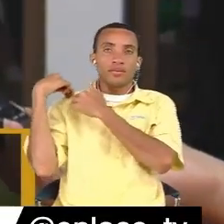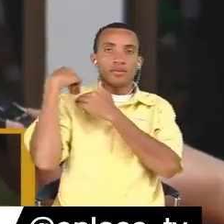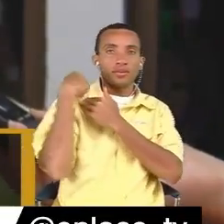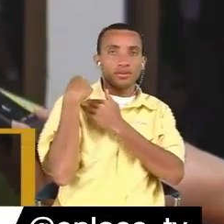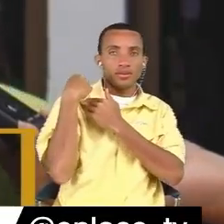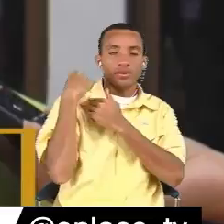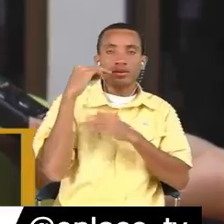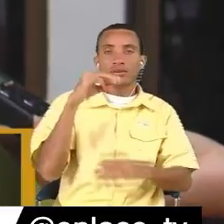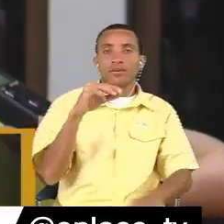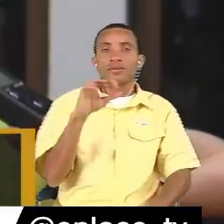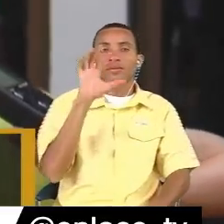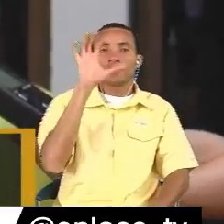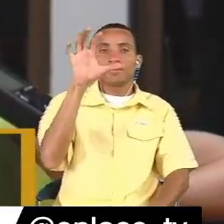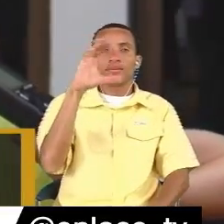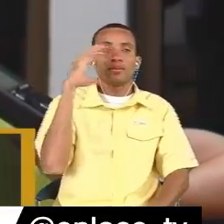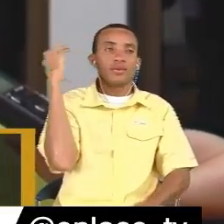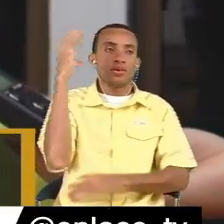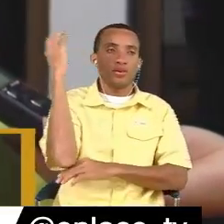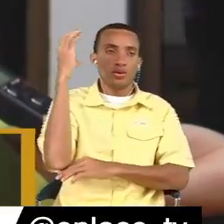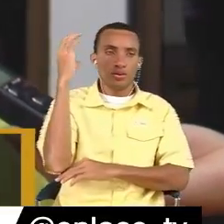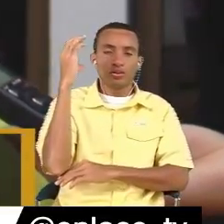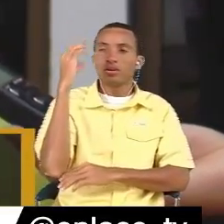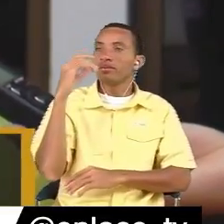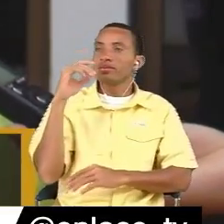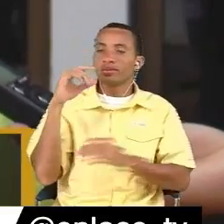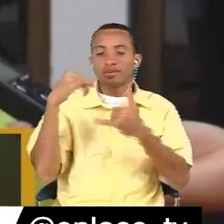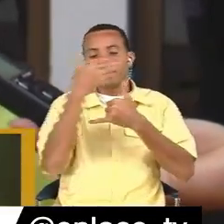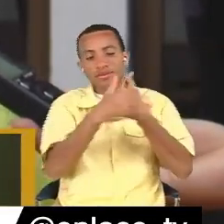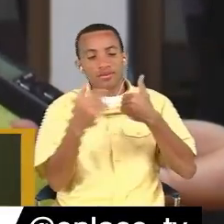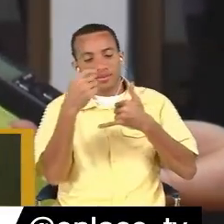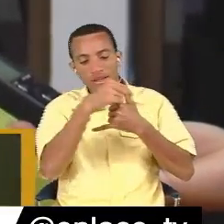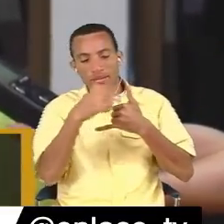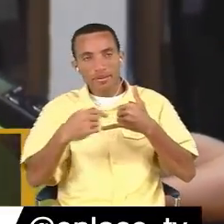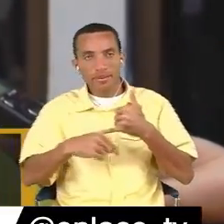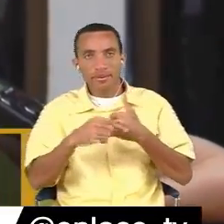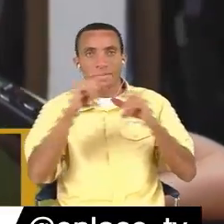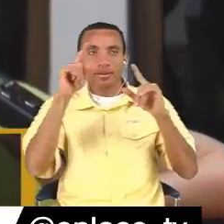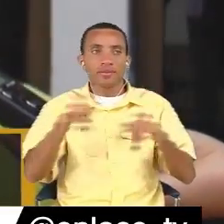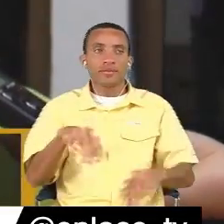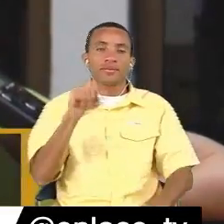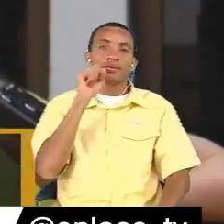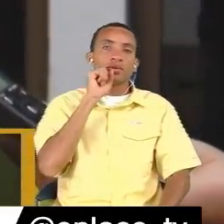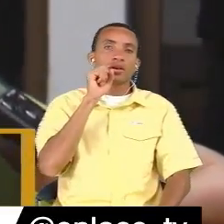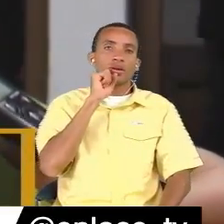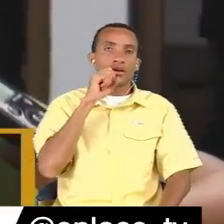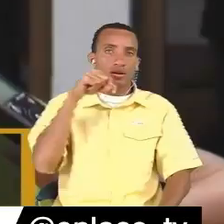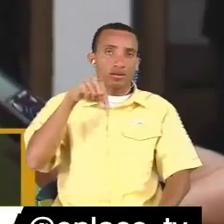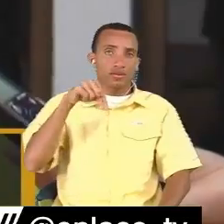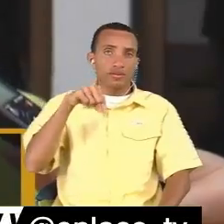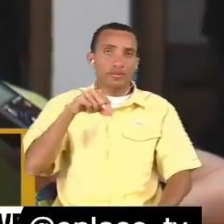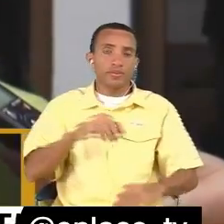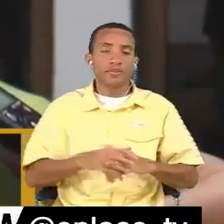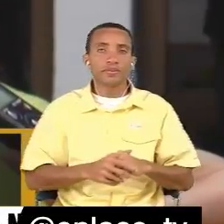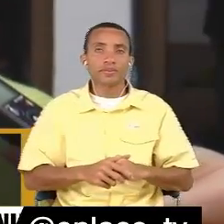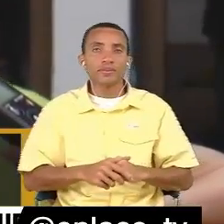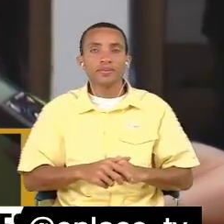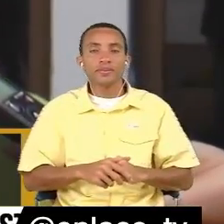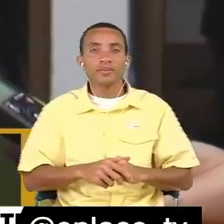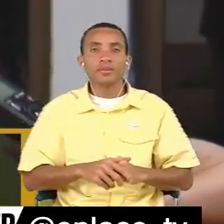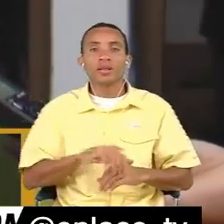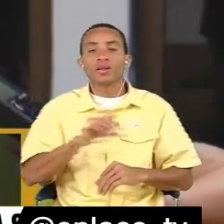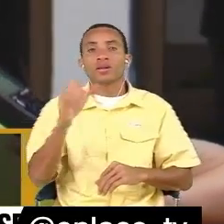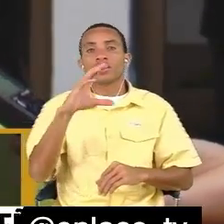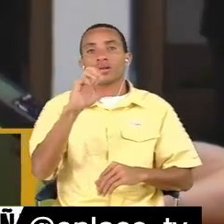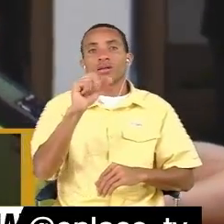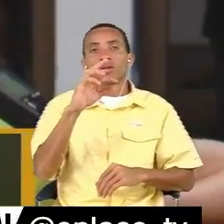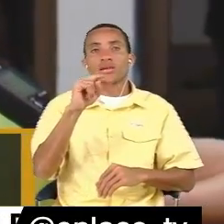de muchas partes o en muchas partes de Colombia, y efectivamente en el Magdalena Medio estamos en Barranca, estamos en Canaletal,